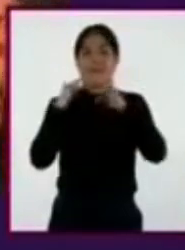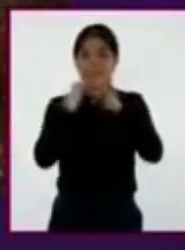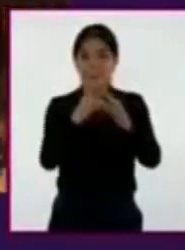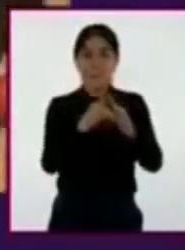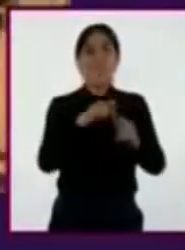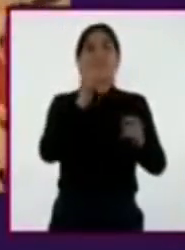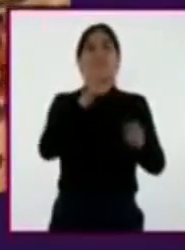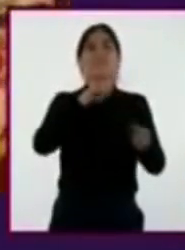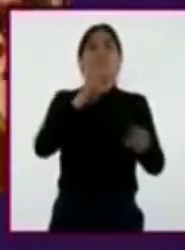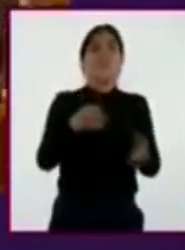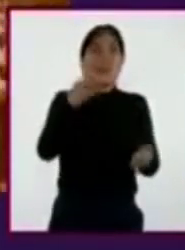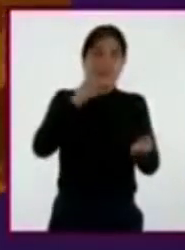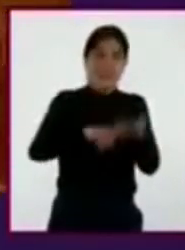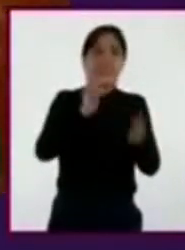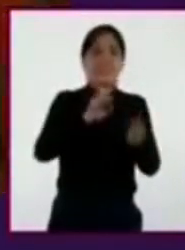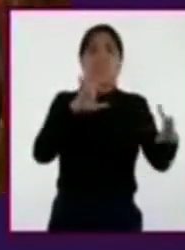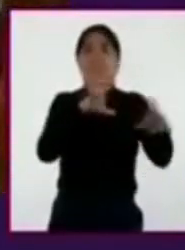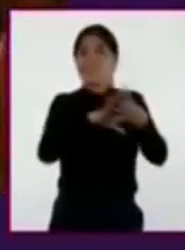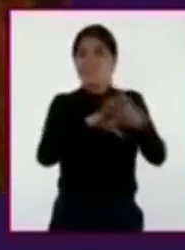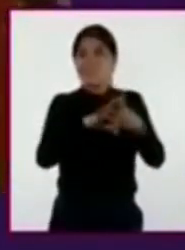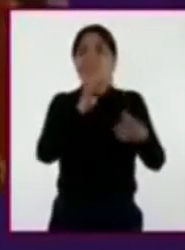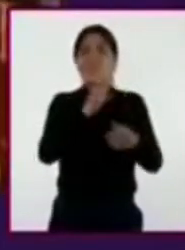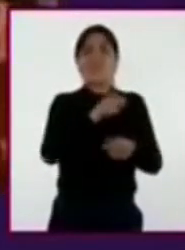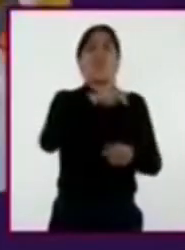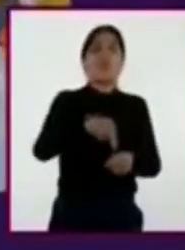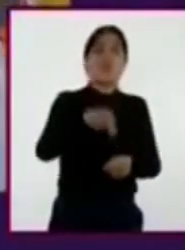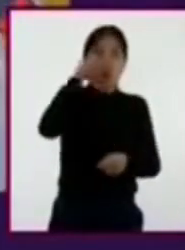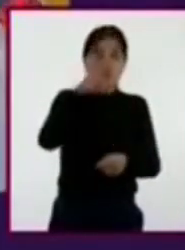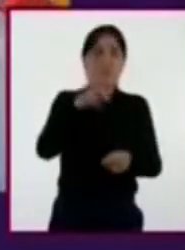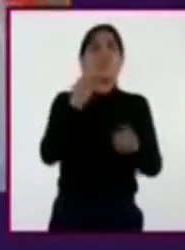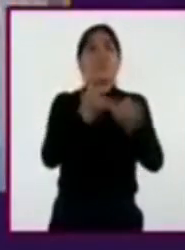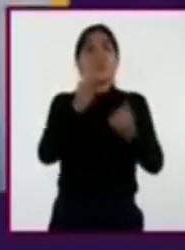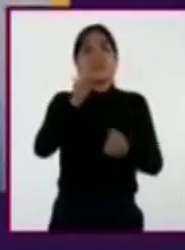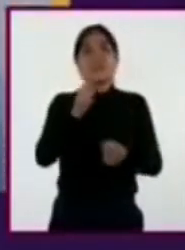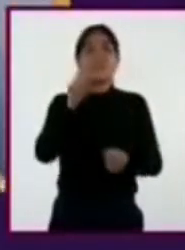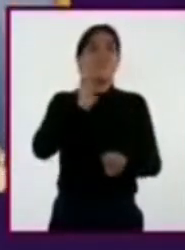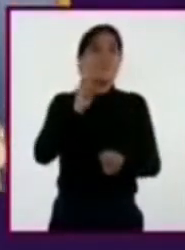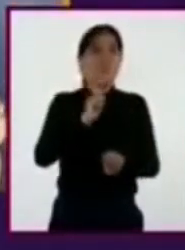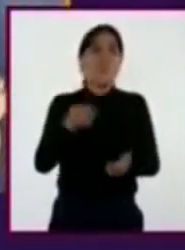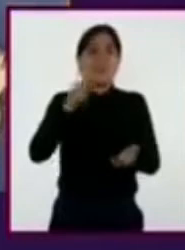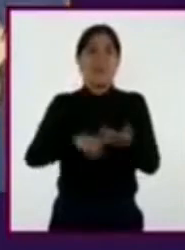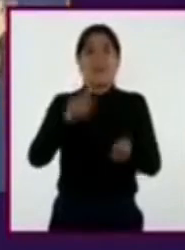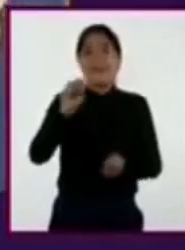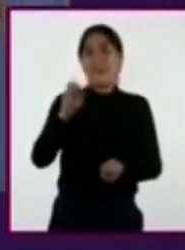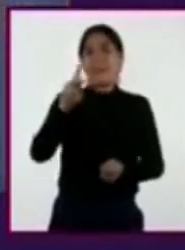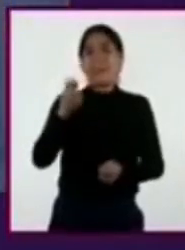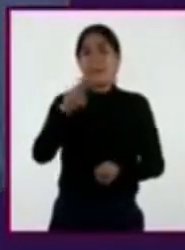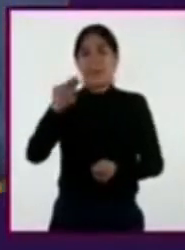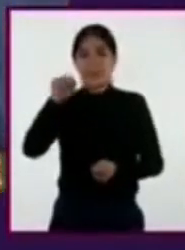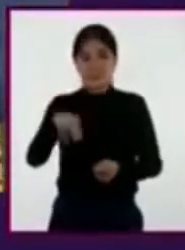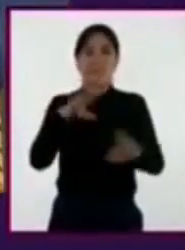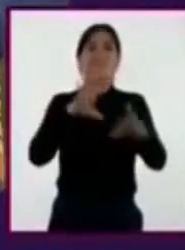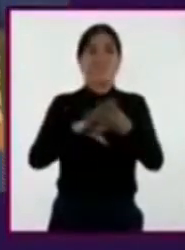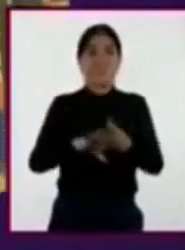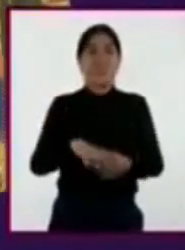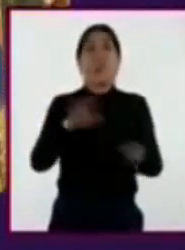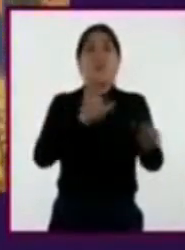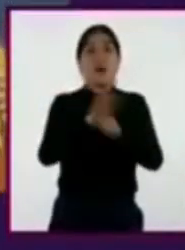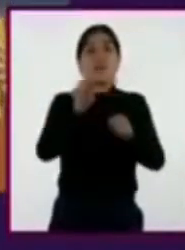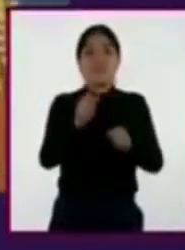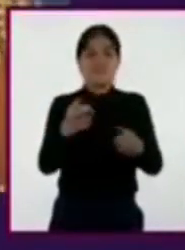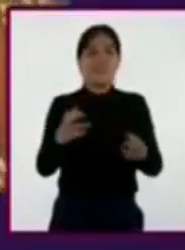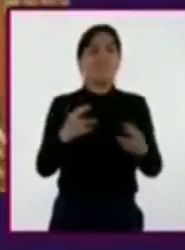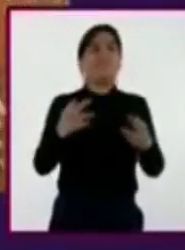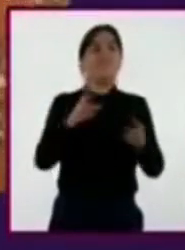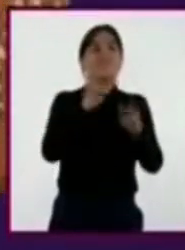personas reclusas del Preventivo Varonil Norte y del Centro Femenil de Readaptación Social Tepepan. El resultado son obras